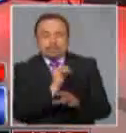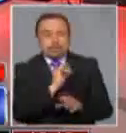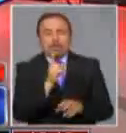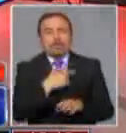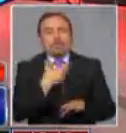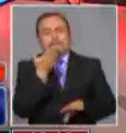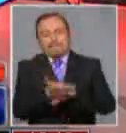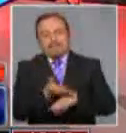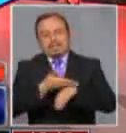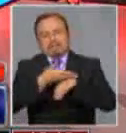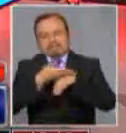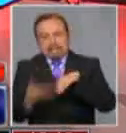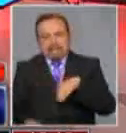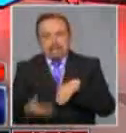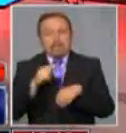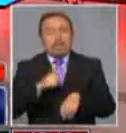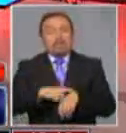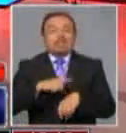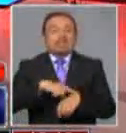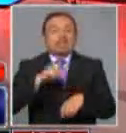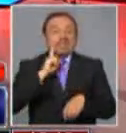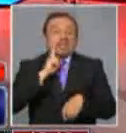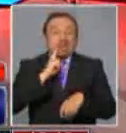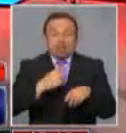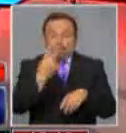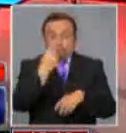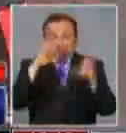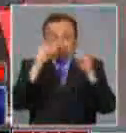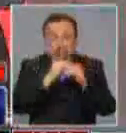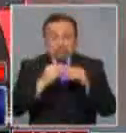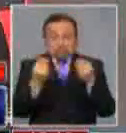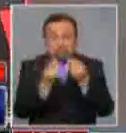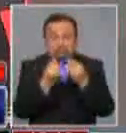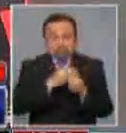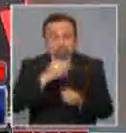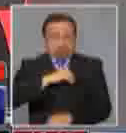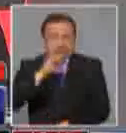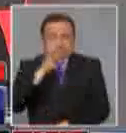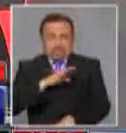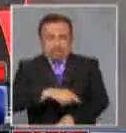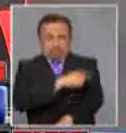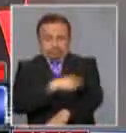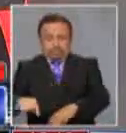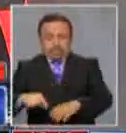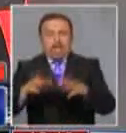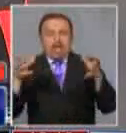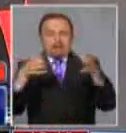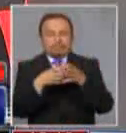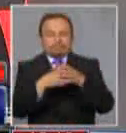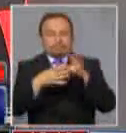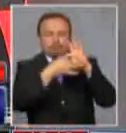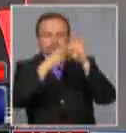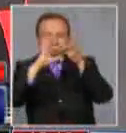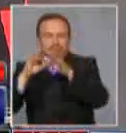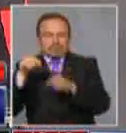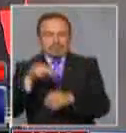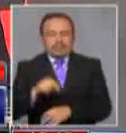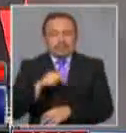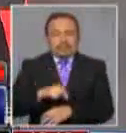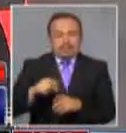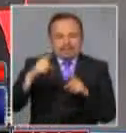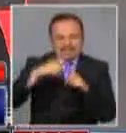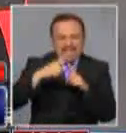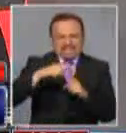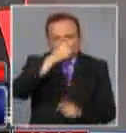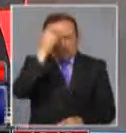retrasar el horario pero quién avisa a medianoche a miles de personas que el la Caravana no es una hora determinada por lo tanto